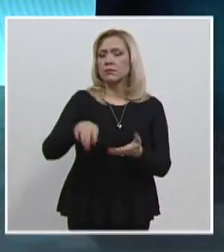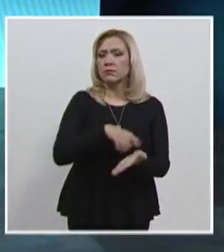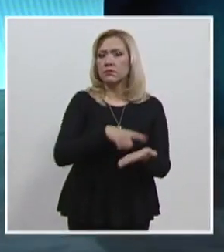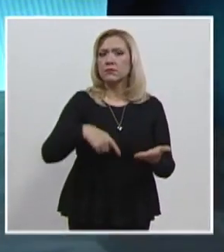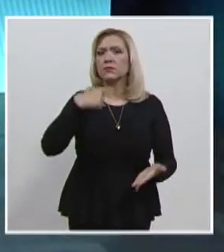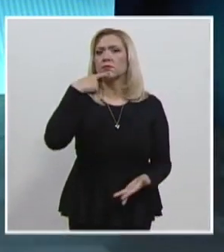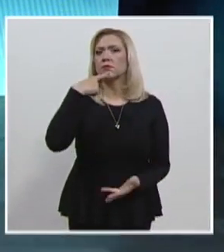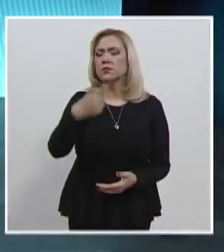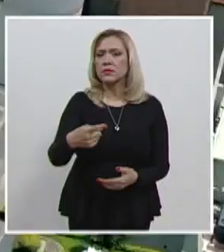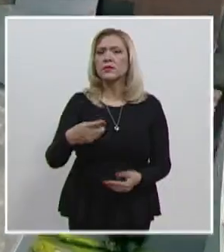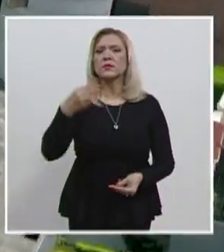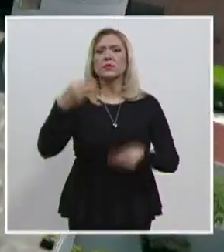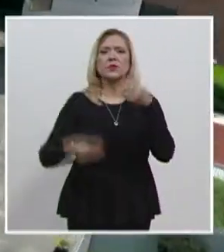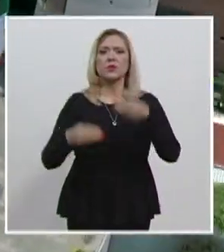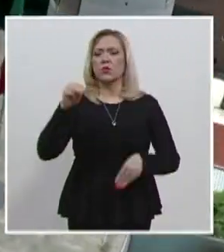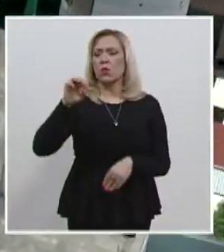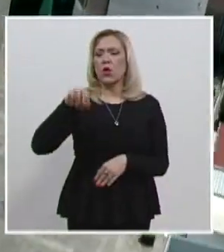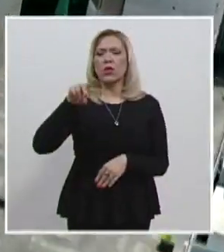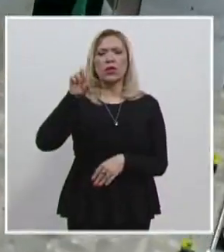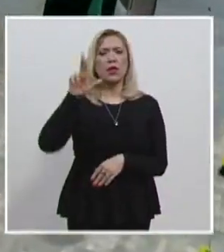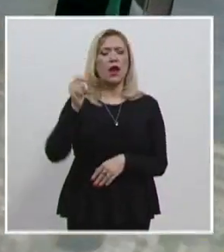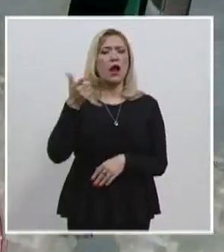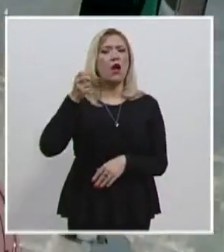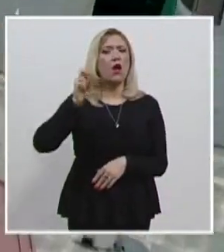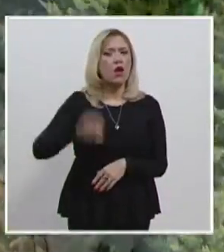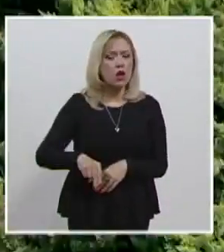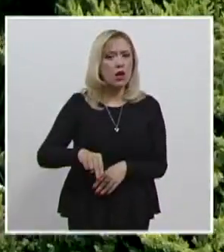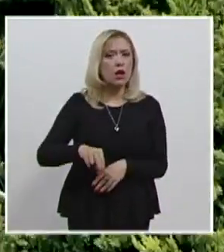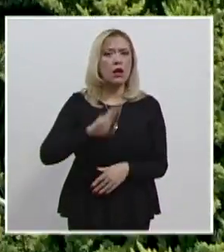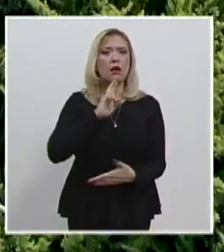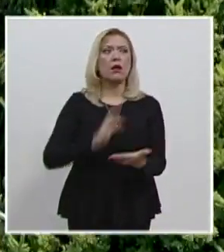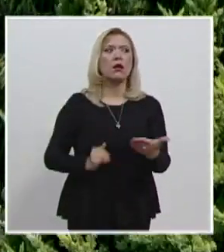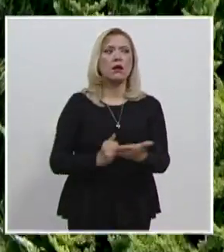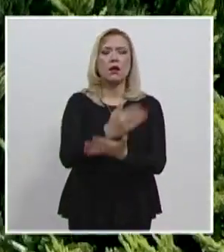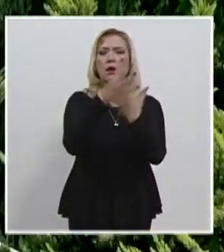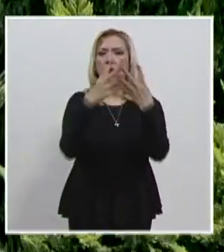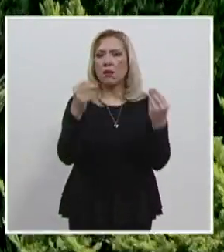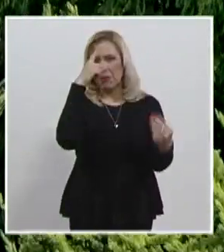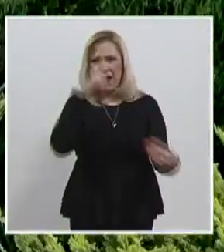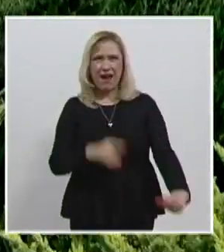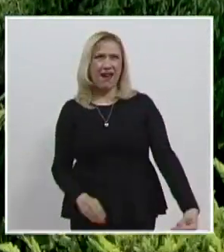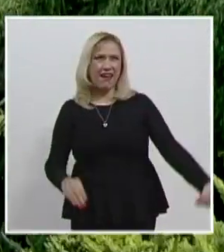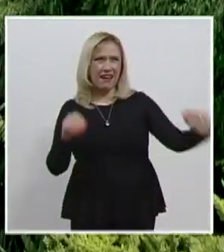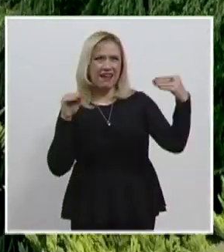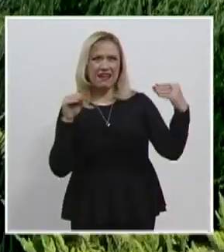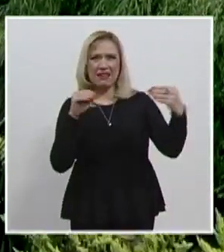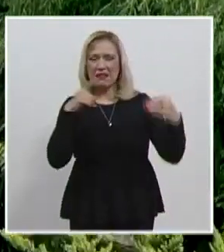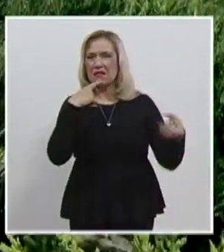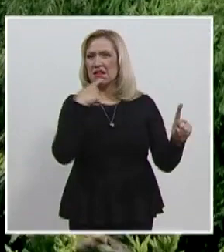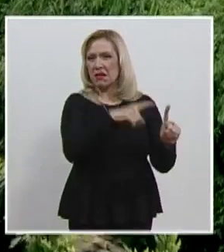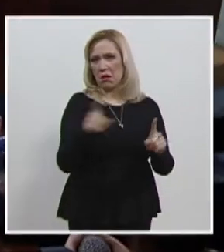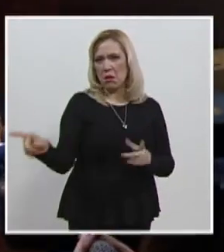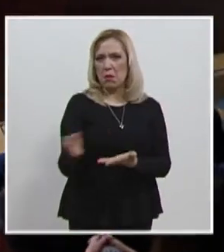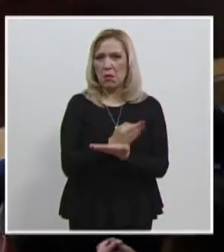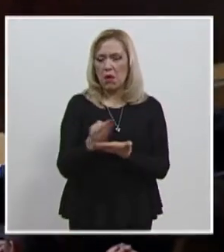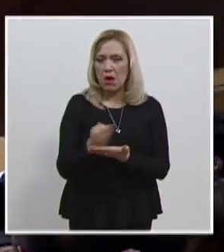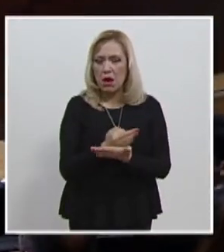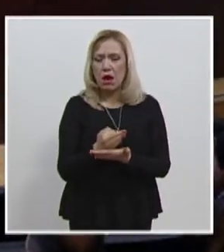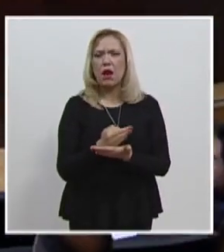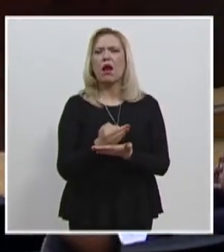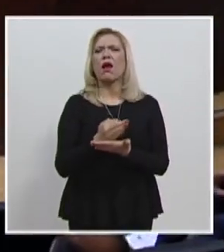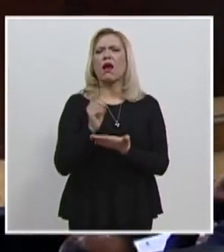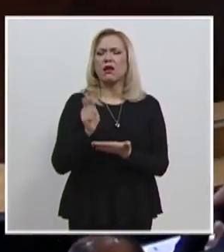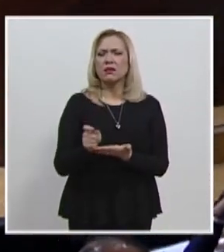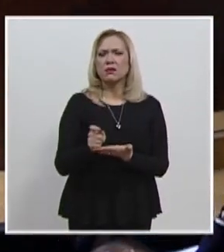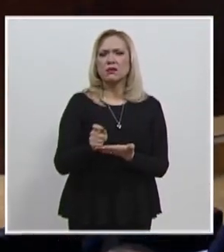del magistrado Reyes Rodríguez Mondragón con el que propone resolver el recurso de apelación Interpuesto por Morena en contra del acuerdo